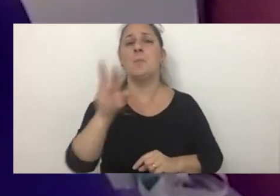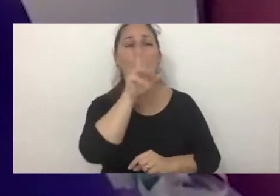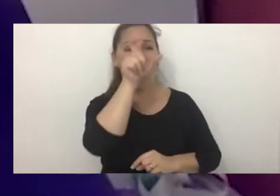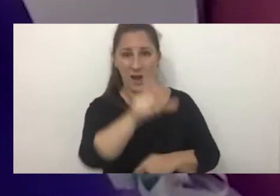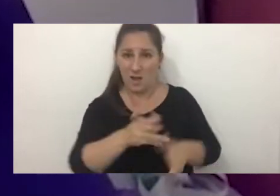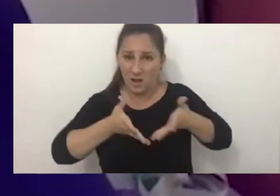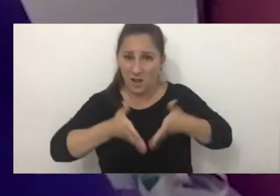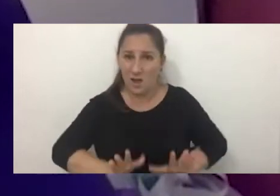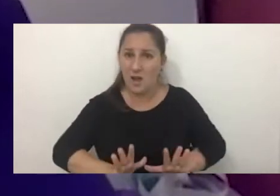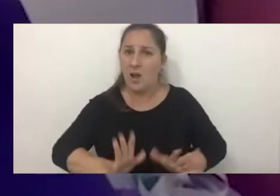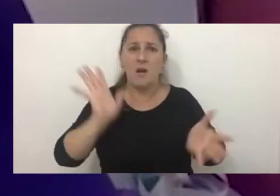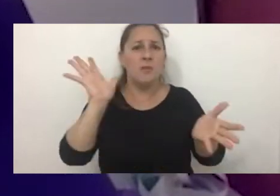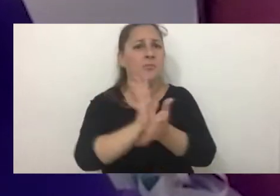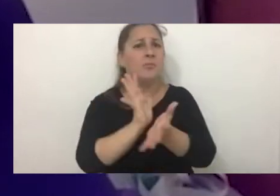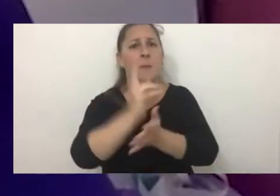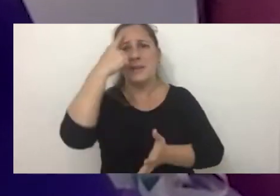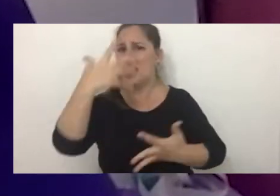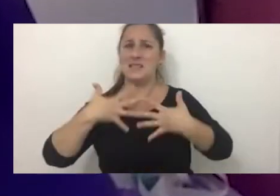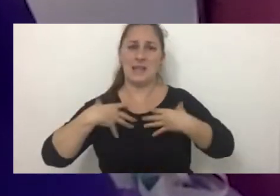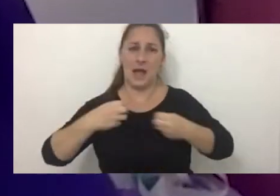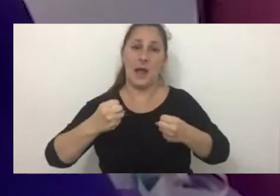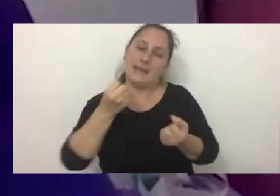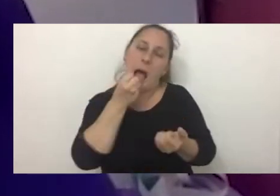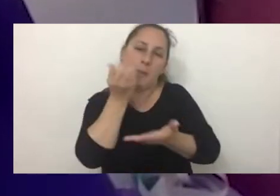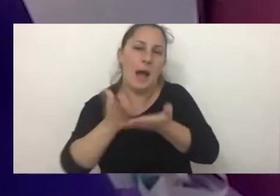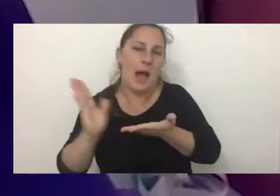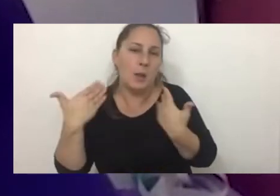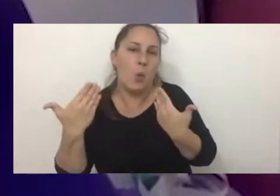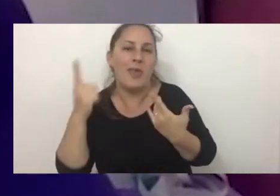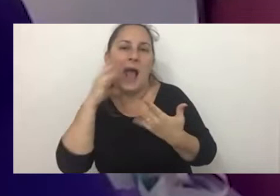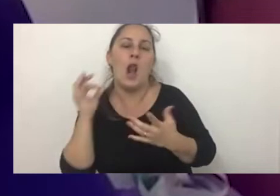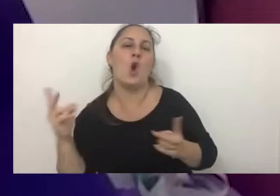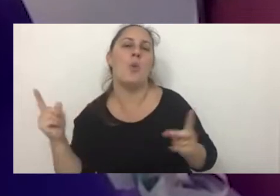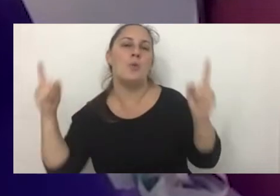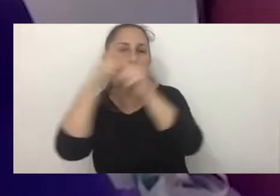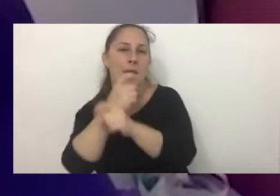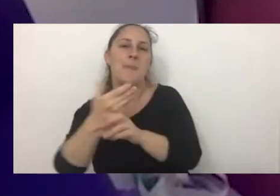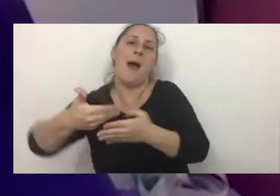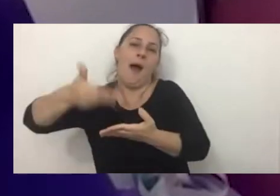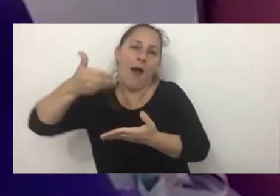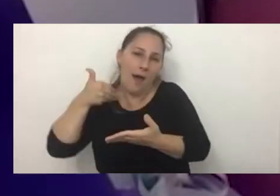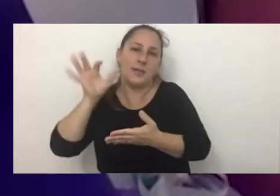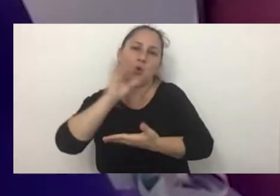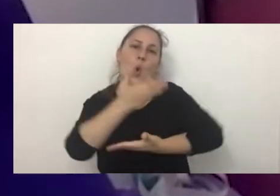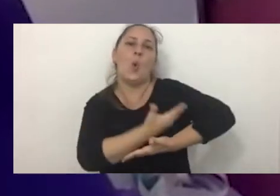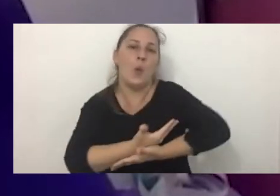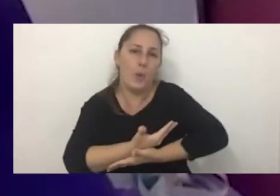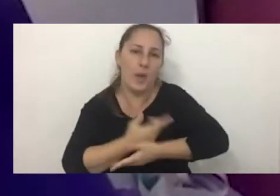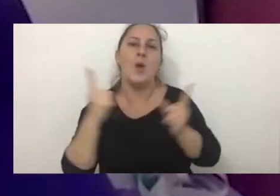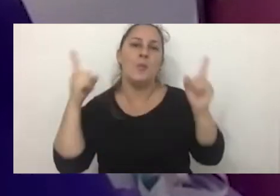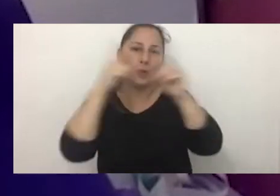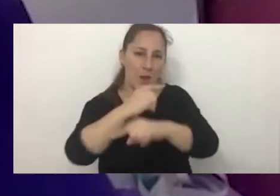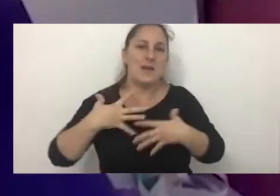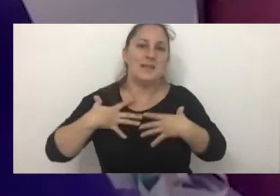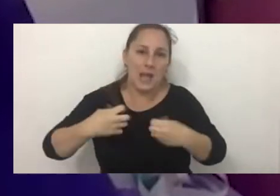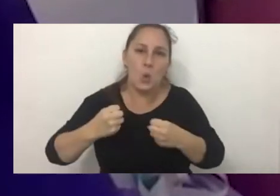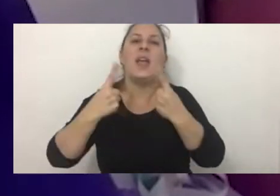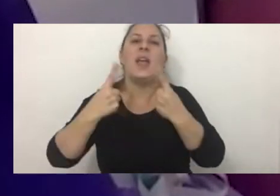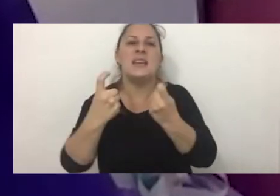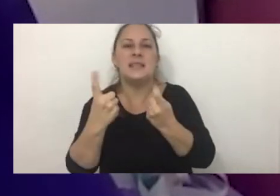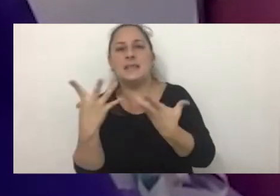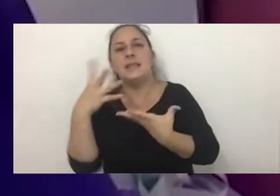un nombre y desde ahí parte el respeto, ¿no? Obviamente a que se